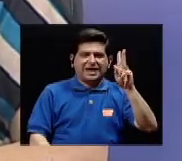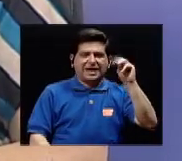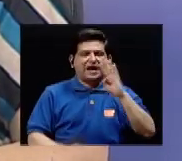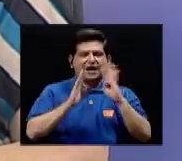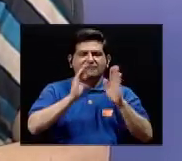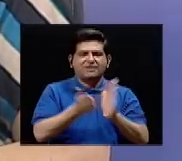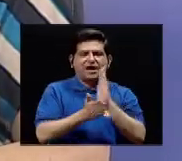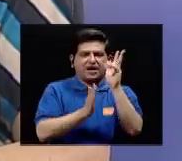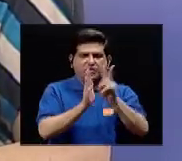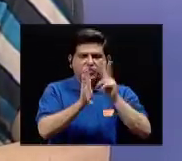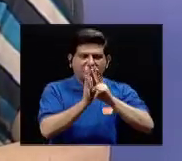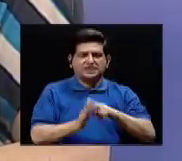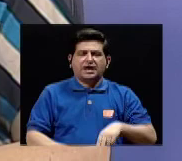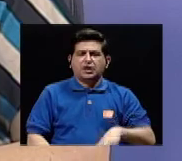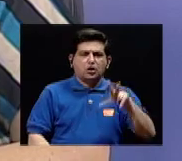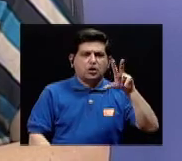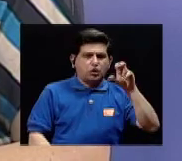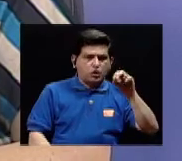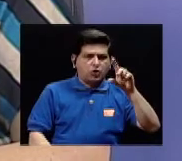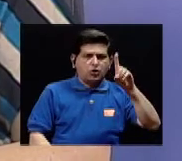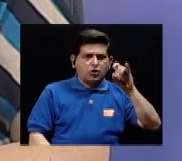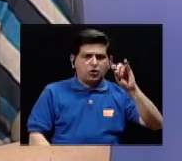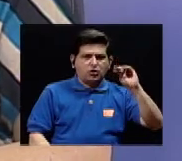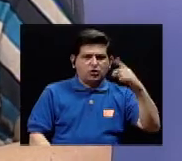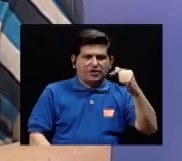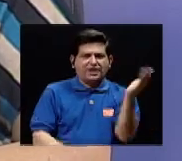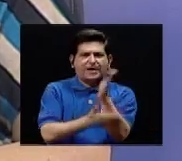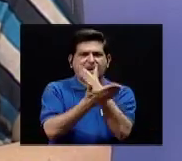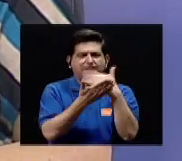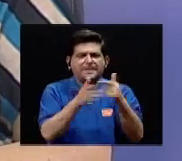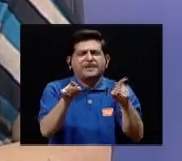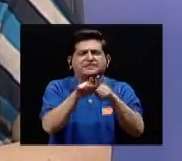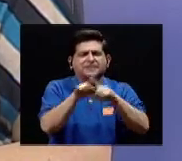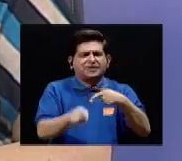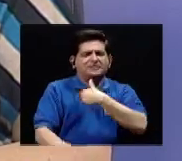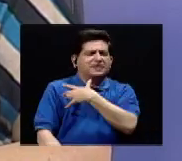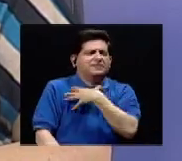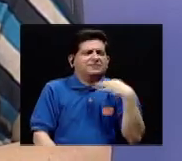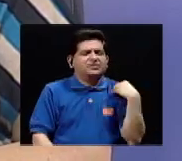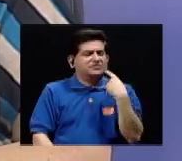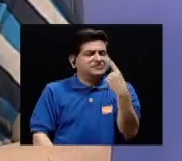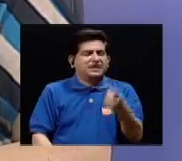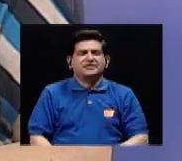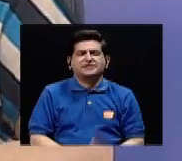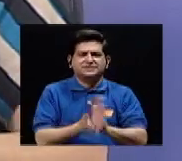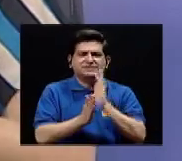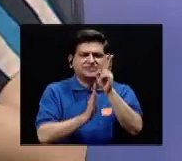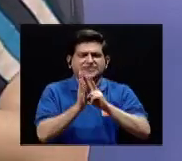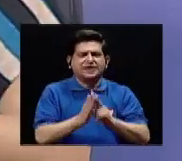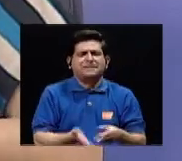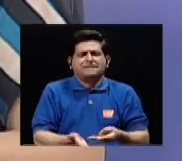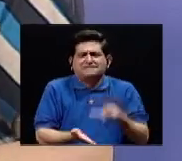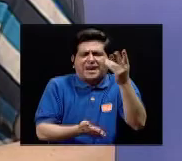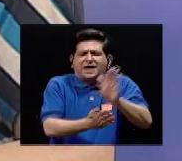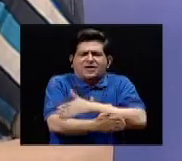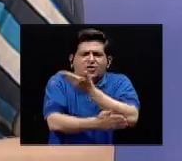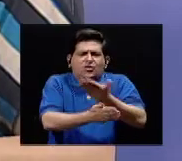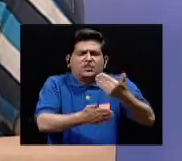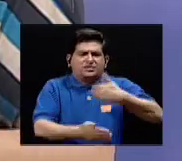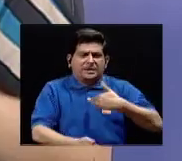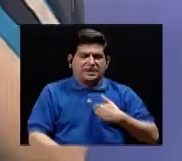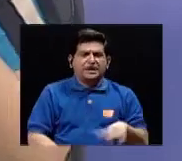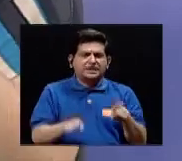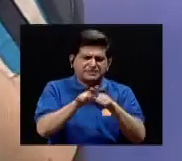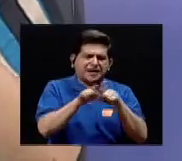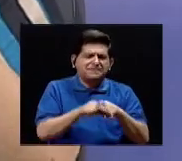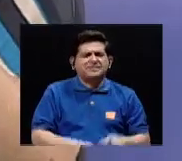Molina hablando del documental Si no es Dinga. Quique, parte de también de lo que me gusta resaltar del documental es esa riqueza musical. Efectivamente